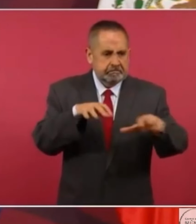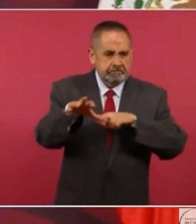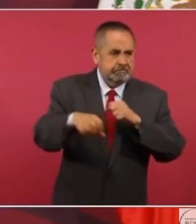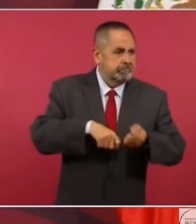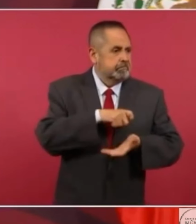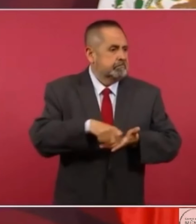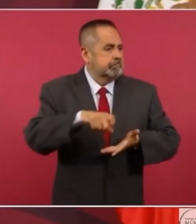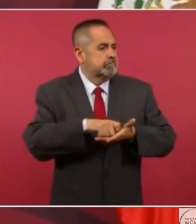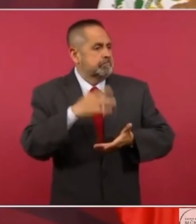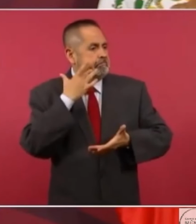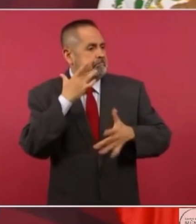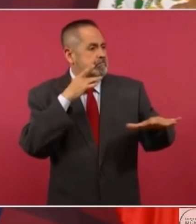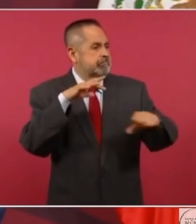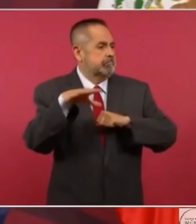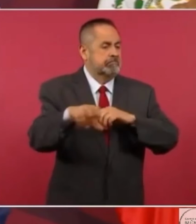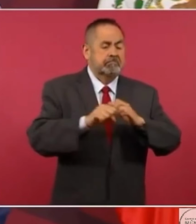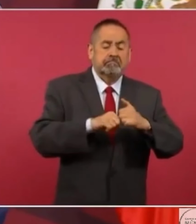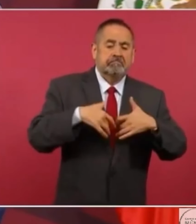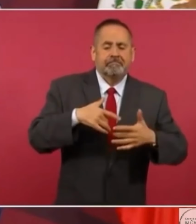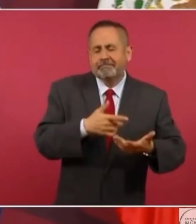consumismo, de que